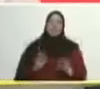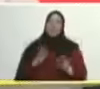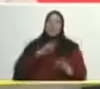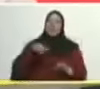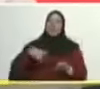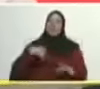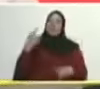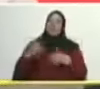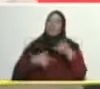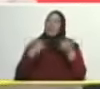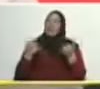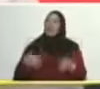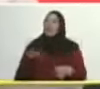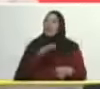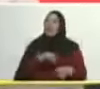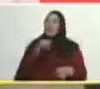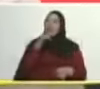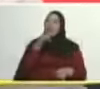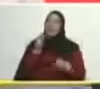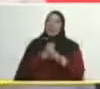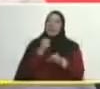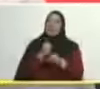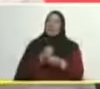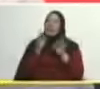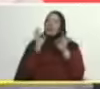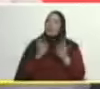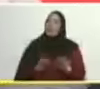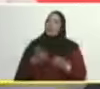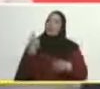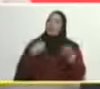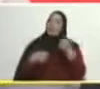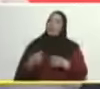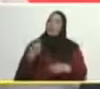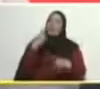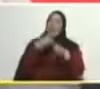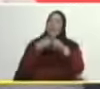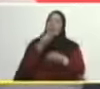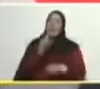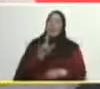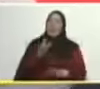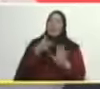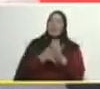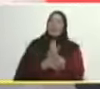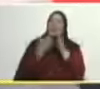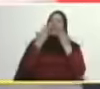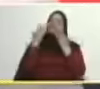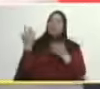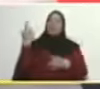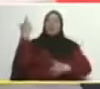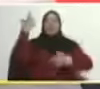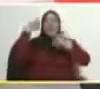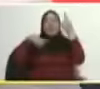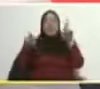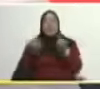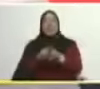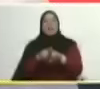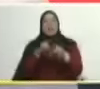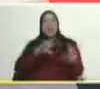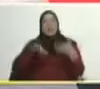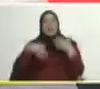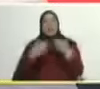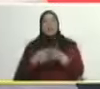de estados supuestamente patrocinadores del terrorismo. Nuestra lucha continuará año tras